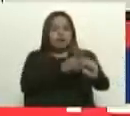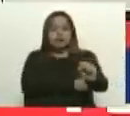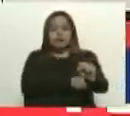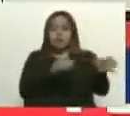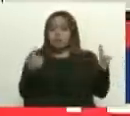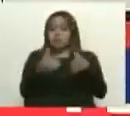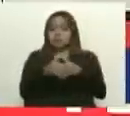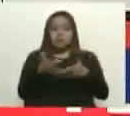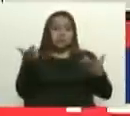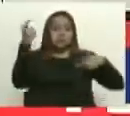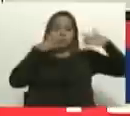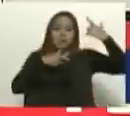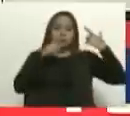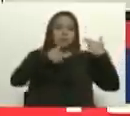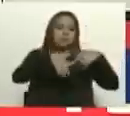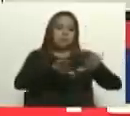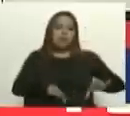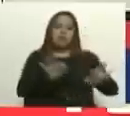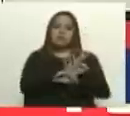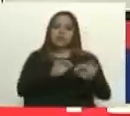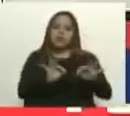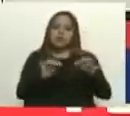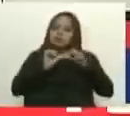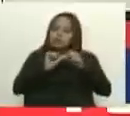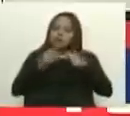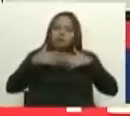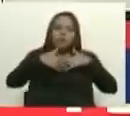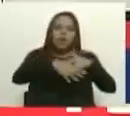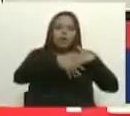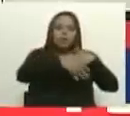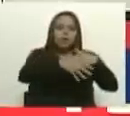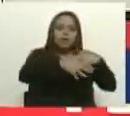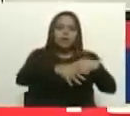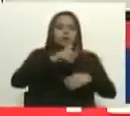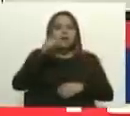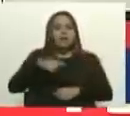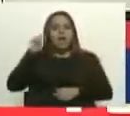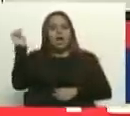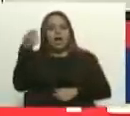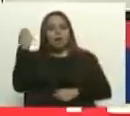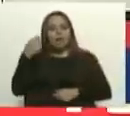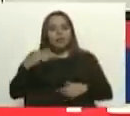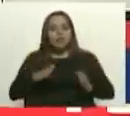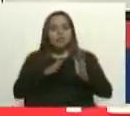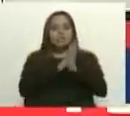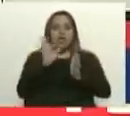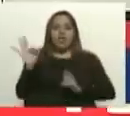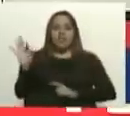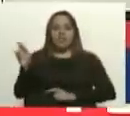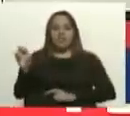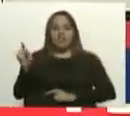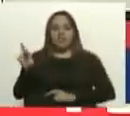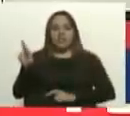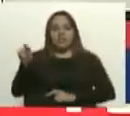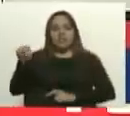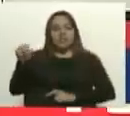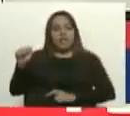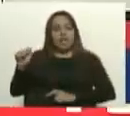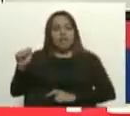nadie. Siguieron marchando en Apure, en San Fernando, hubo en Lara, en